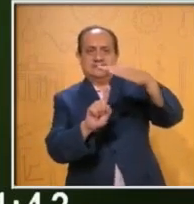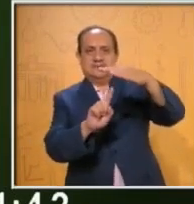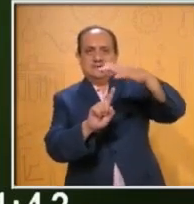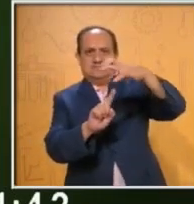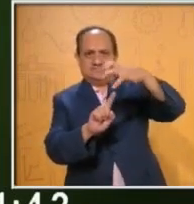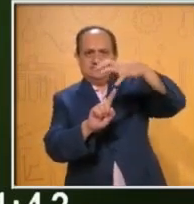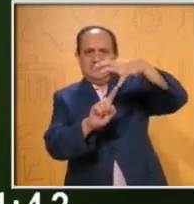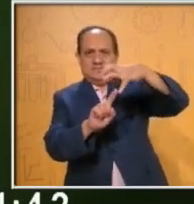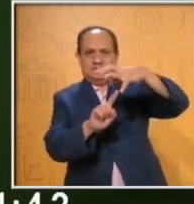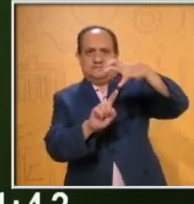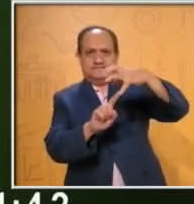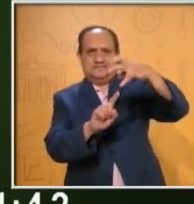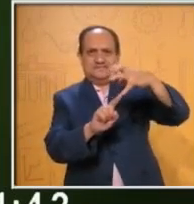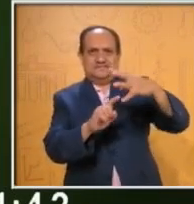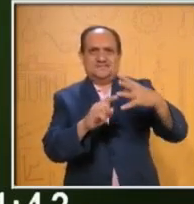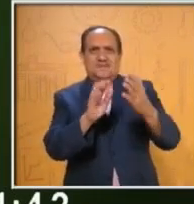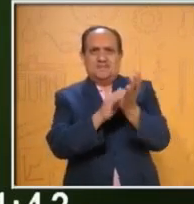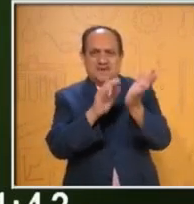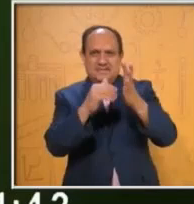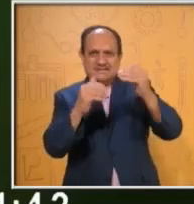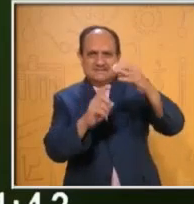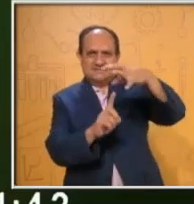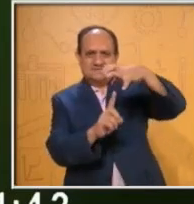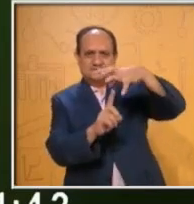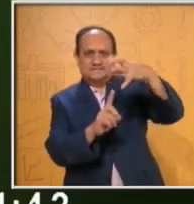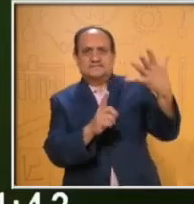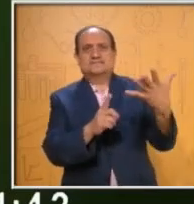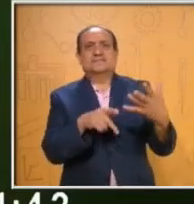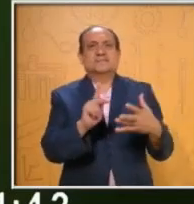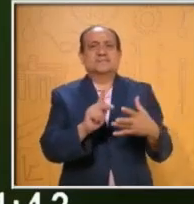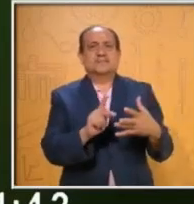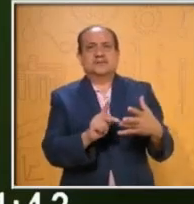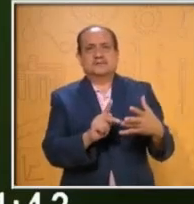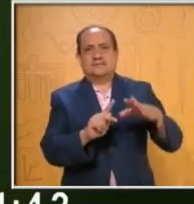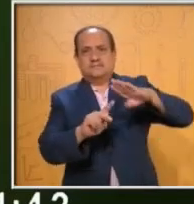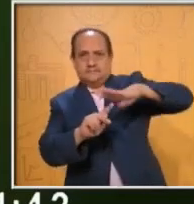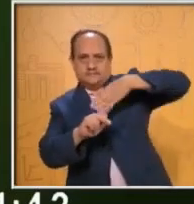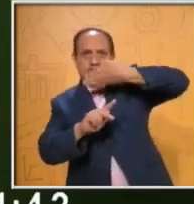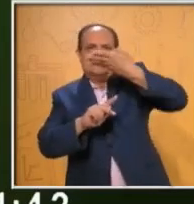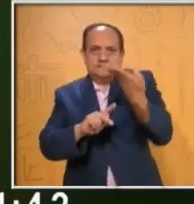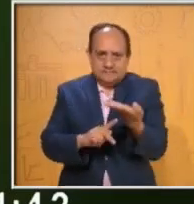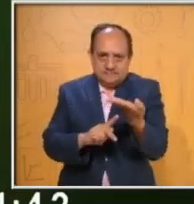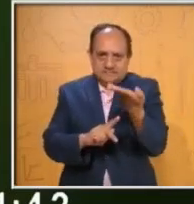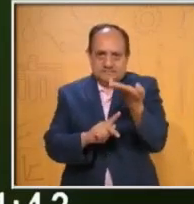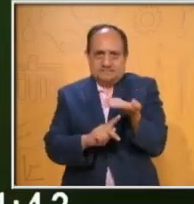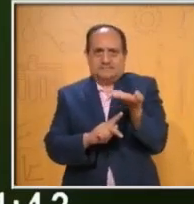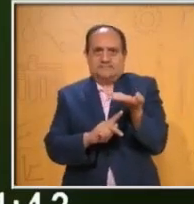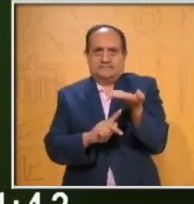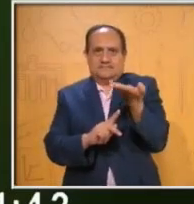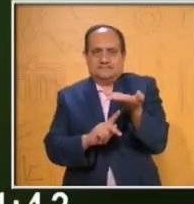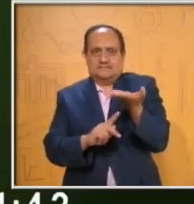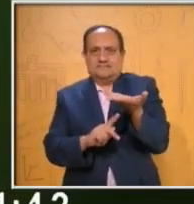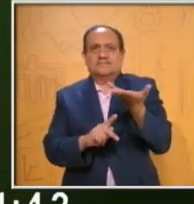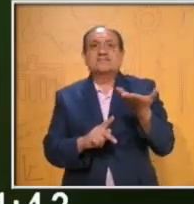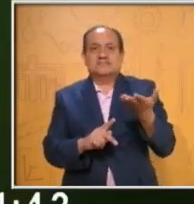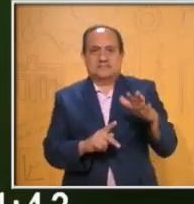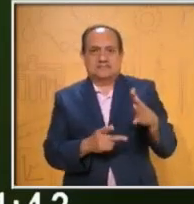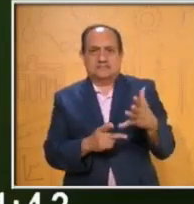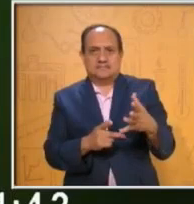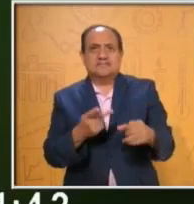deformó un poquito el papel, pero si lo hicimos con el otro lado, con el papel boca abajo, profe Ricky, ¿qué